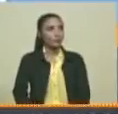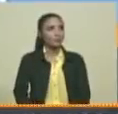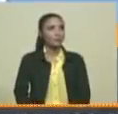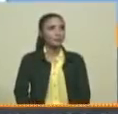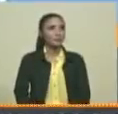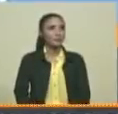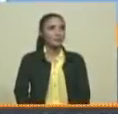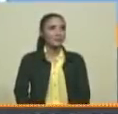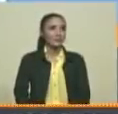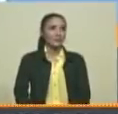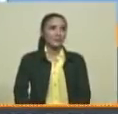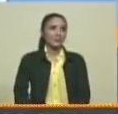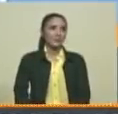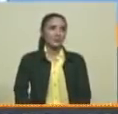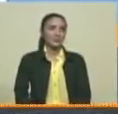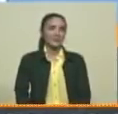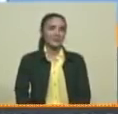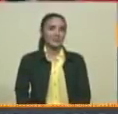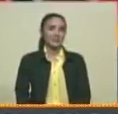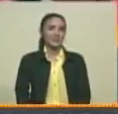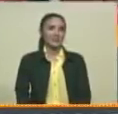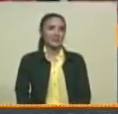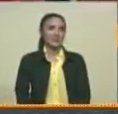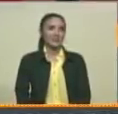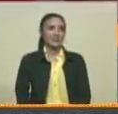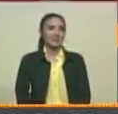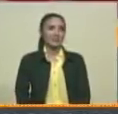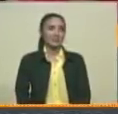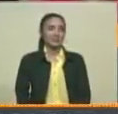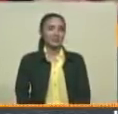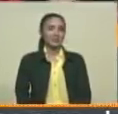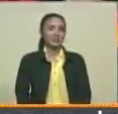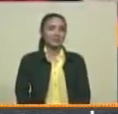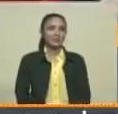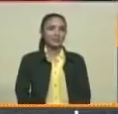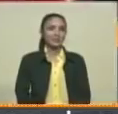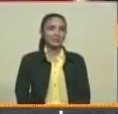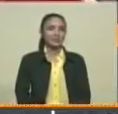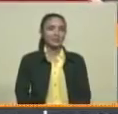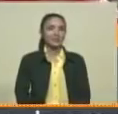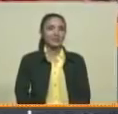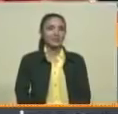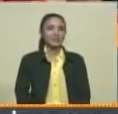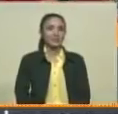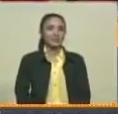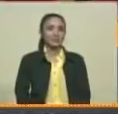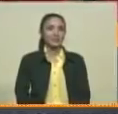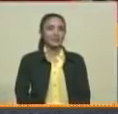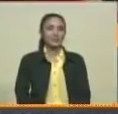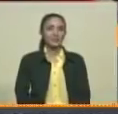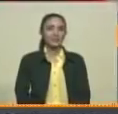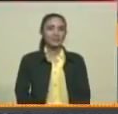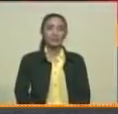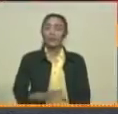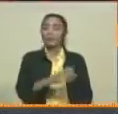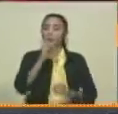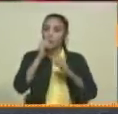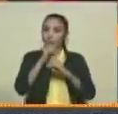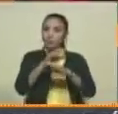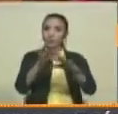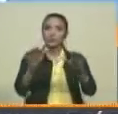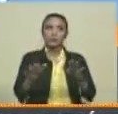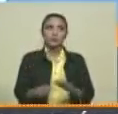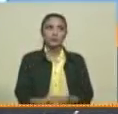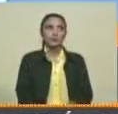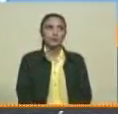solo autogobiernan bien, sino que hacen la revolución todos los días. Es un mensaje central, porque yo